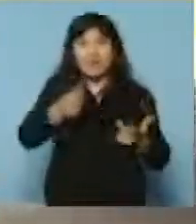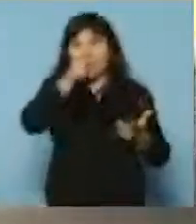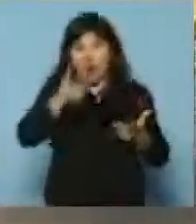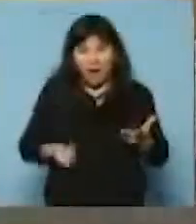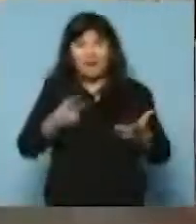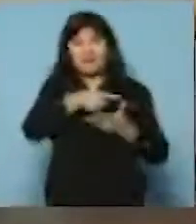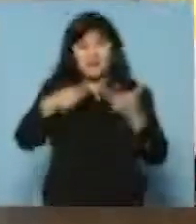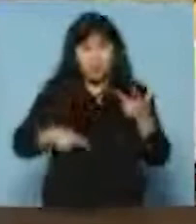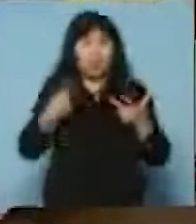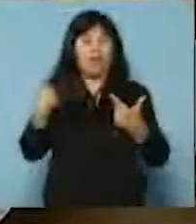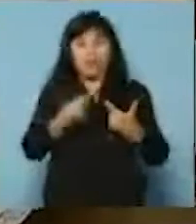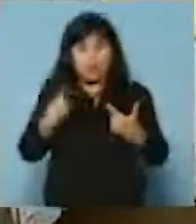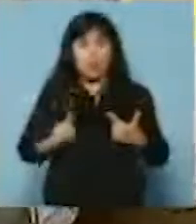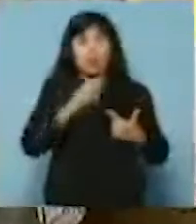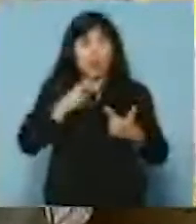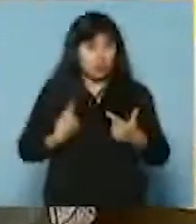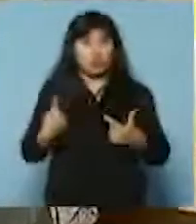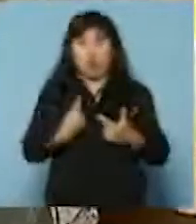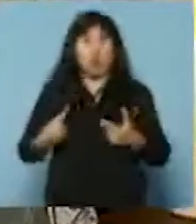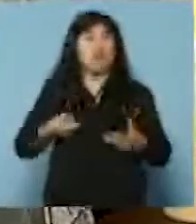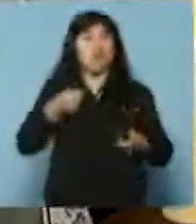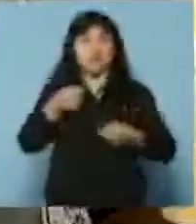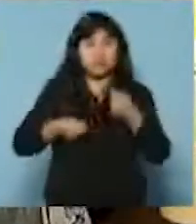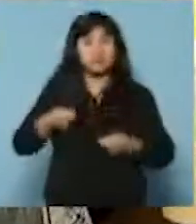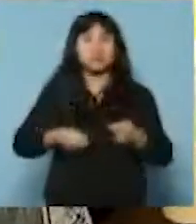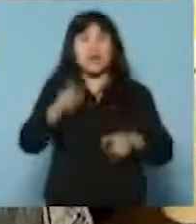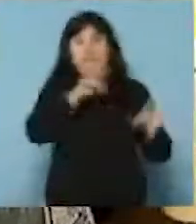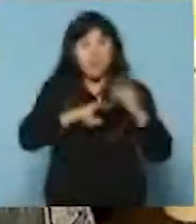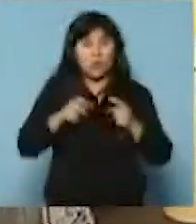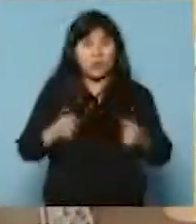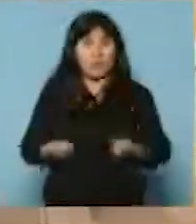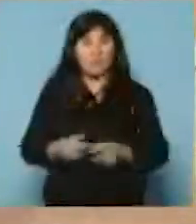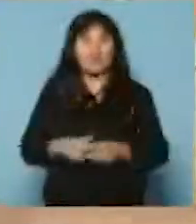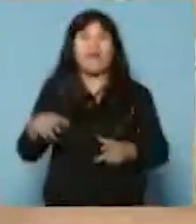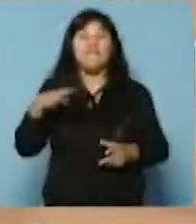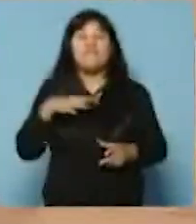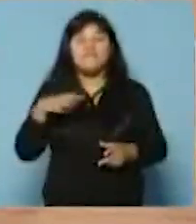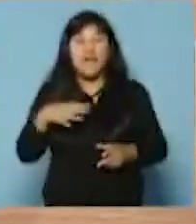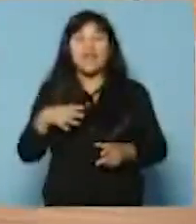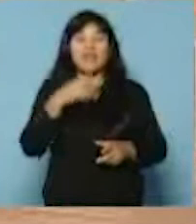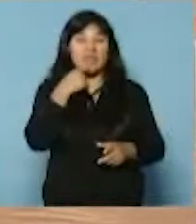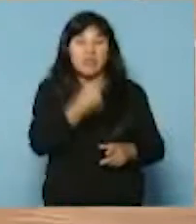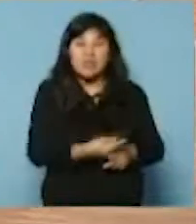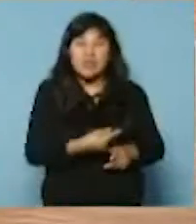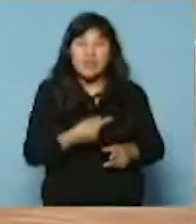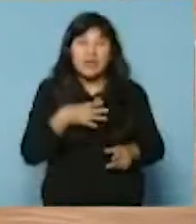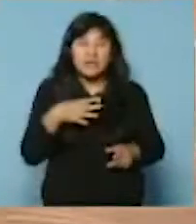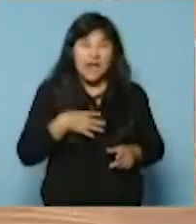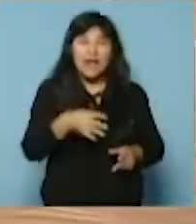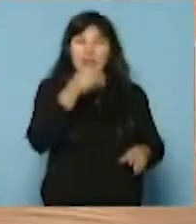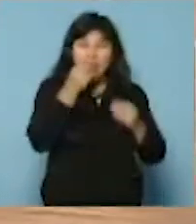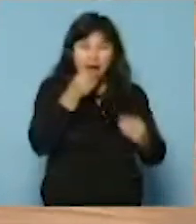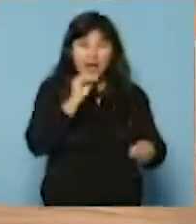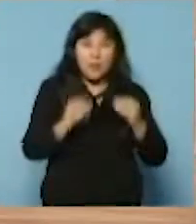pero eso nosotros lo cubrimos le está faltando la parte de alimentos claro claro y eso